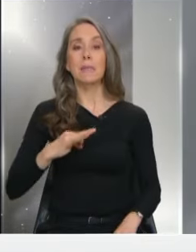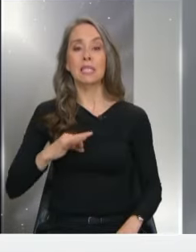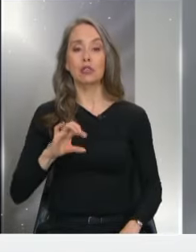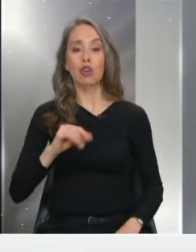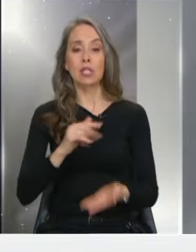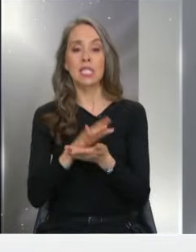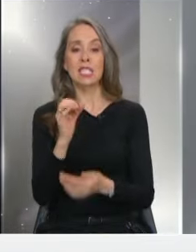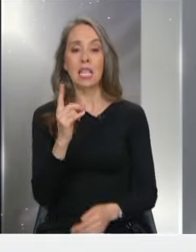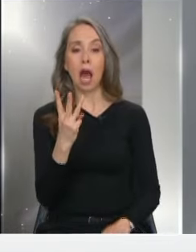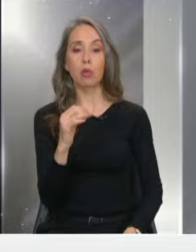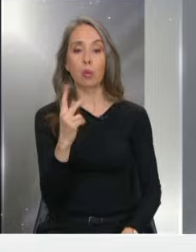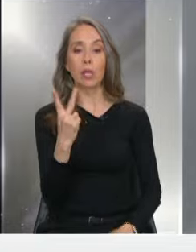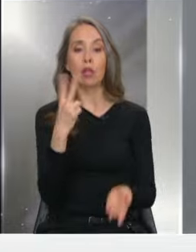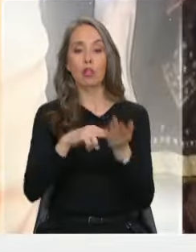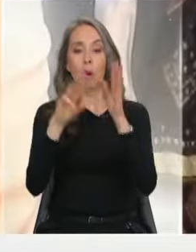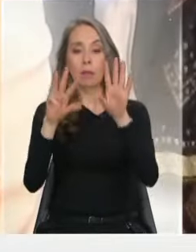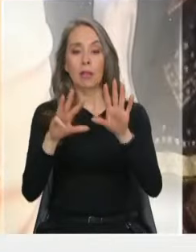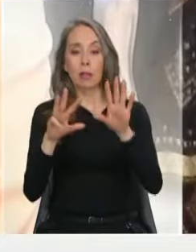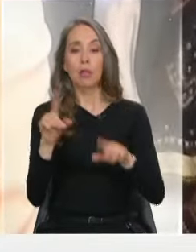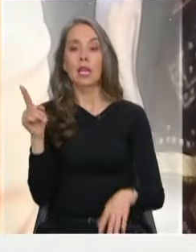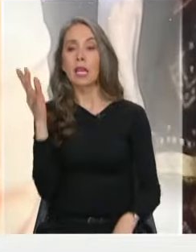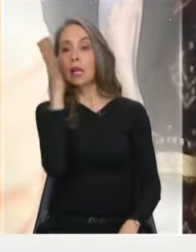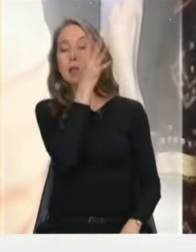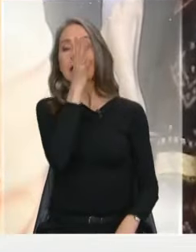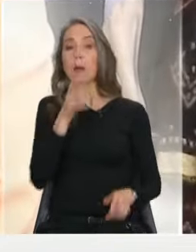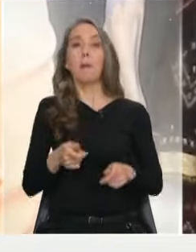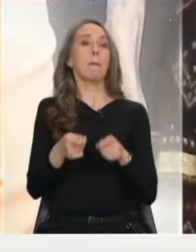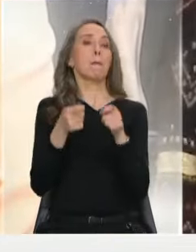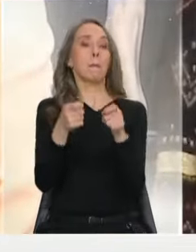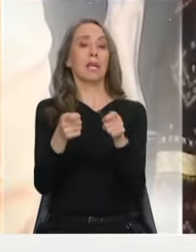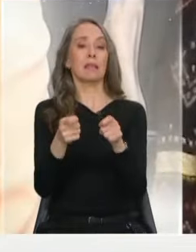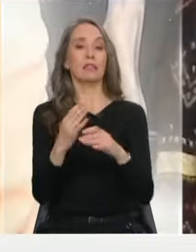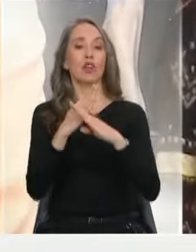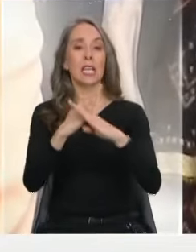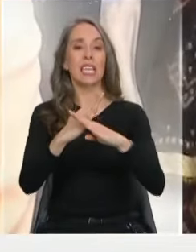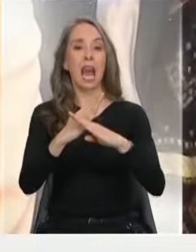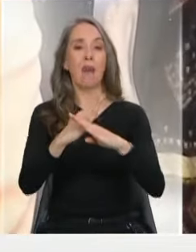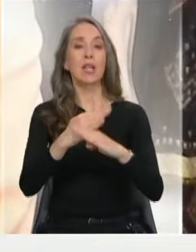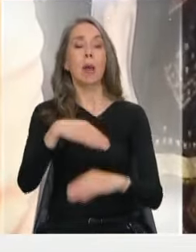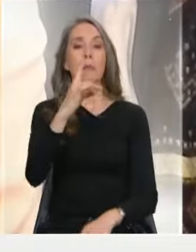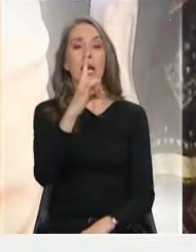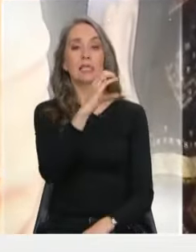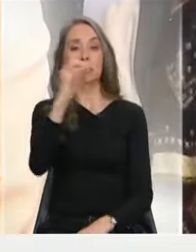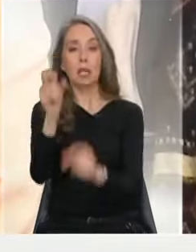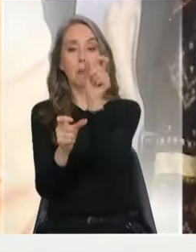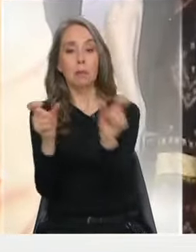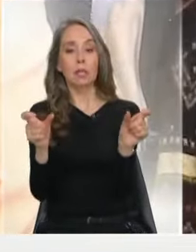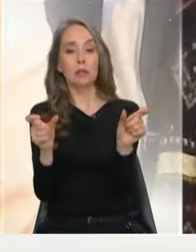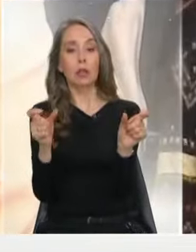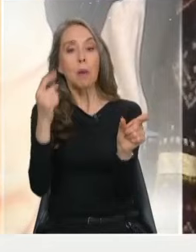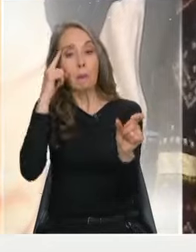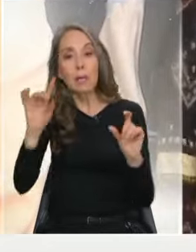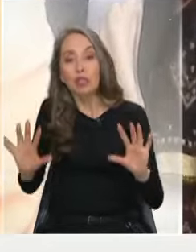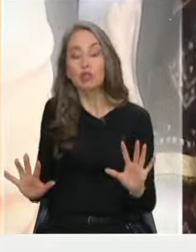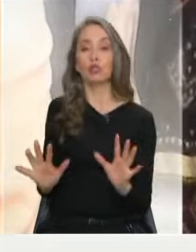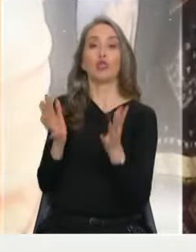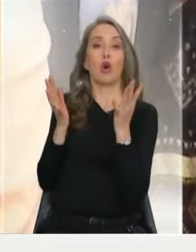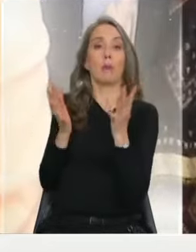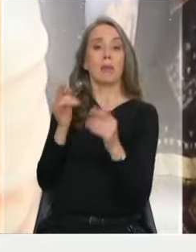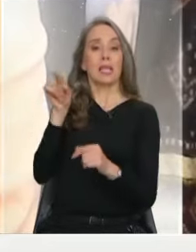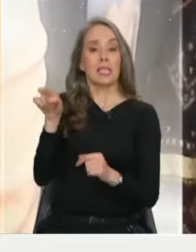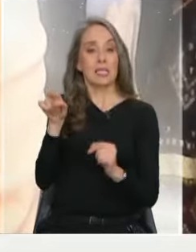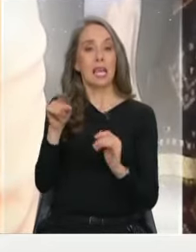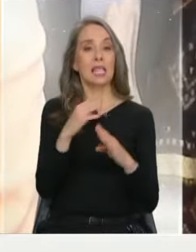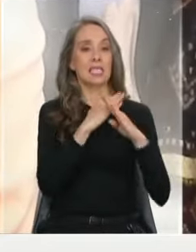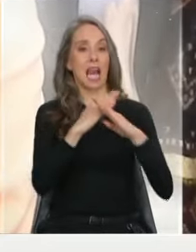en 2019. Se jactó que había hecho una presentación de inhabilidades de más de 100 personas, pero, sorpresa, en